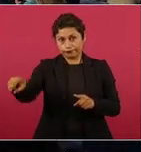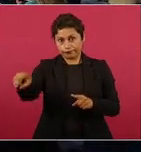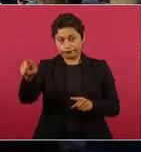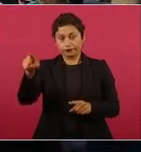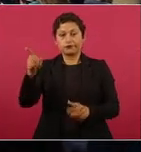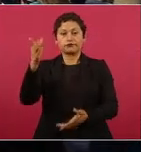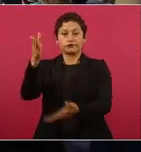Dos,